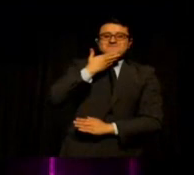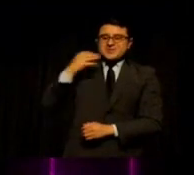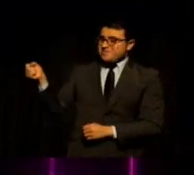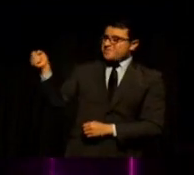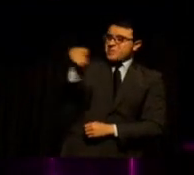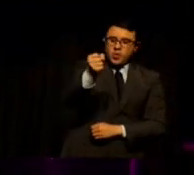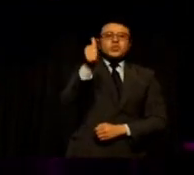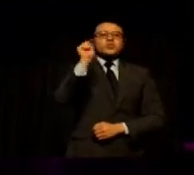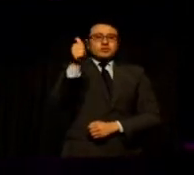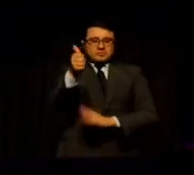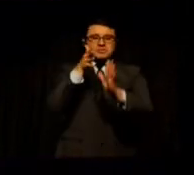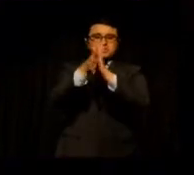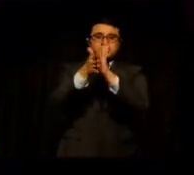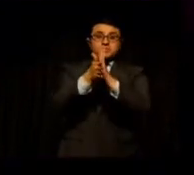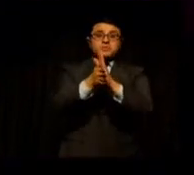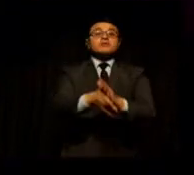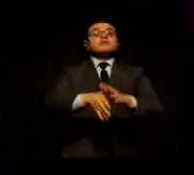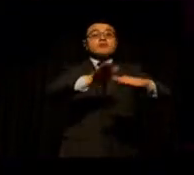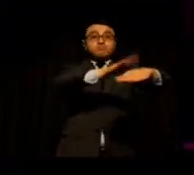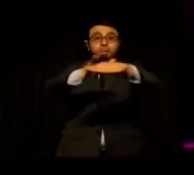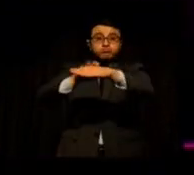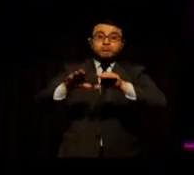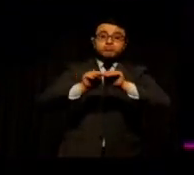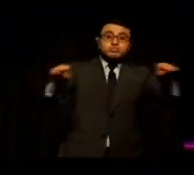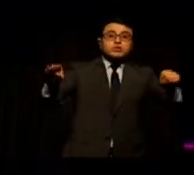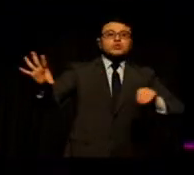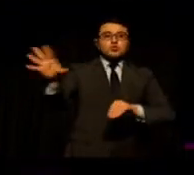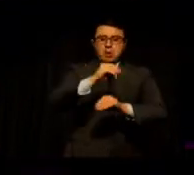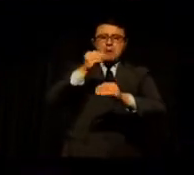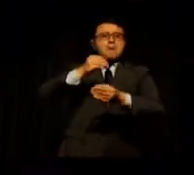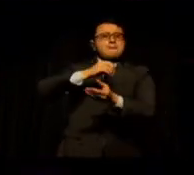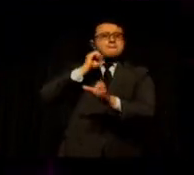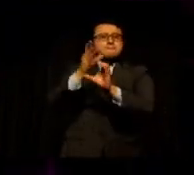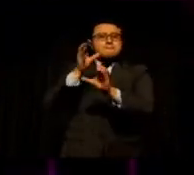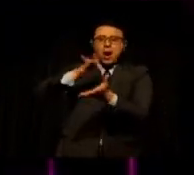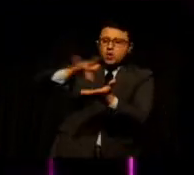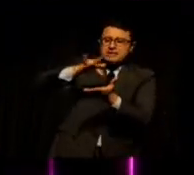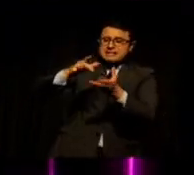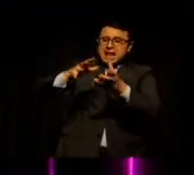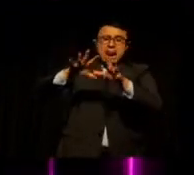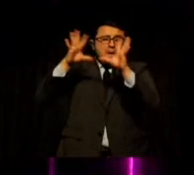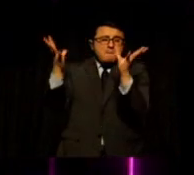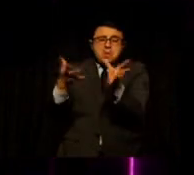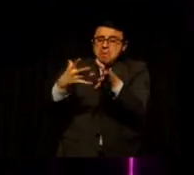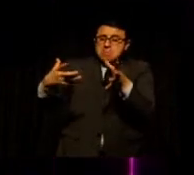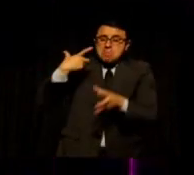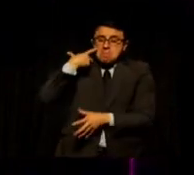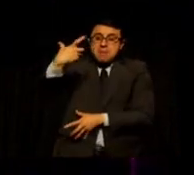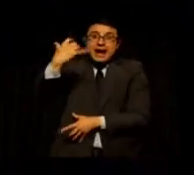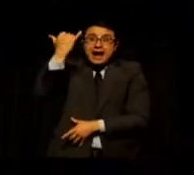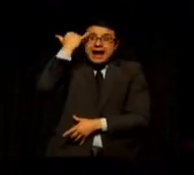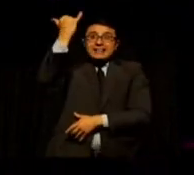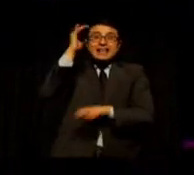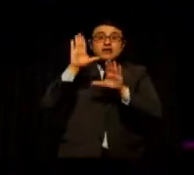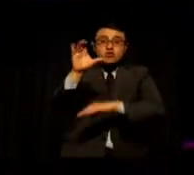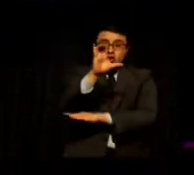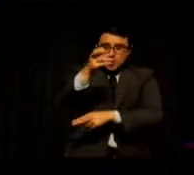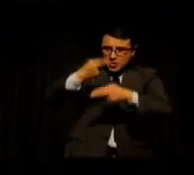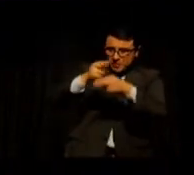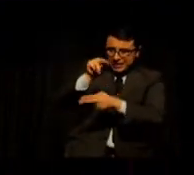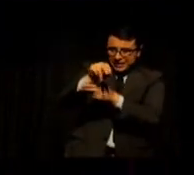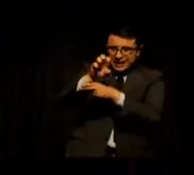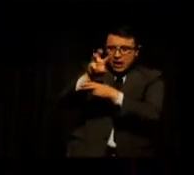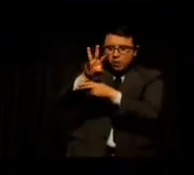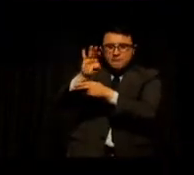y el mensaje es no bank el banco digital más grande del mundo creado por un colombiano llega a colombia